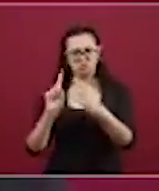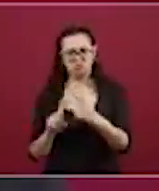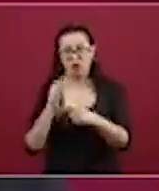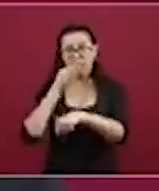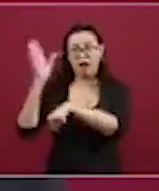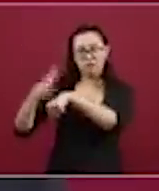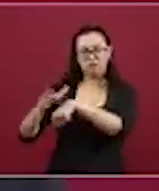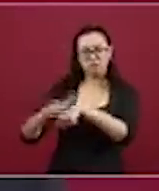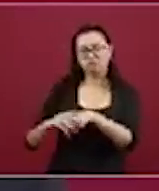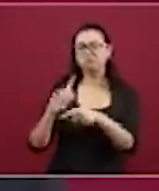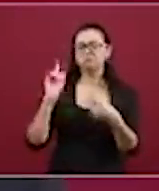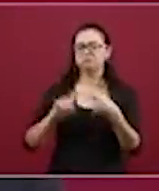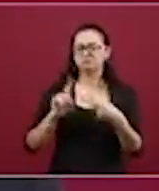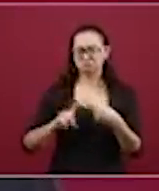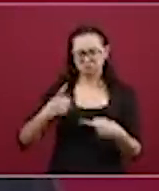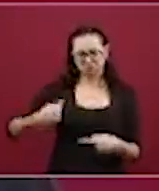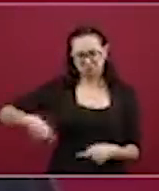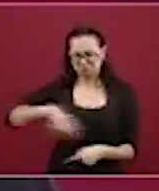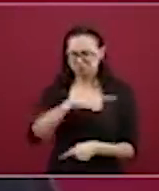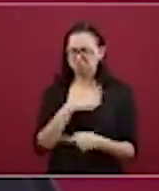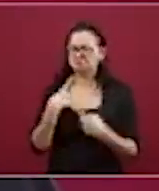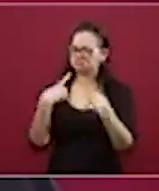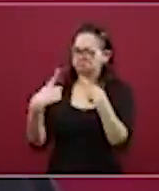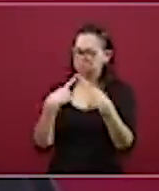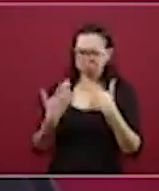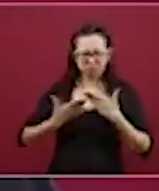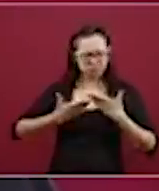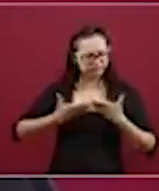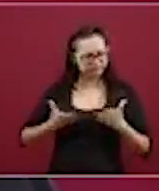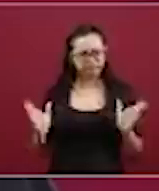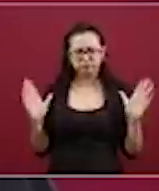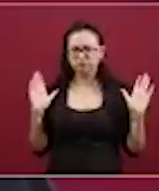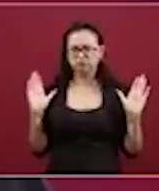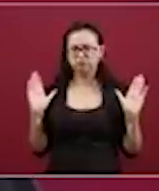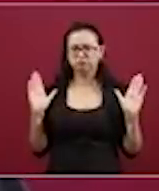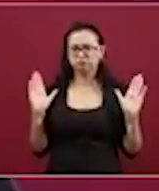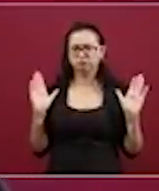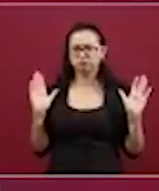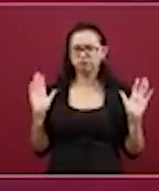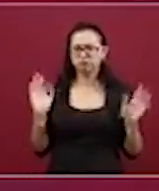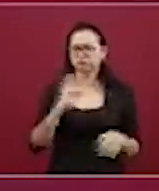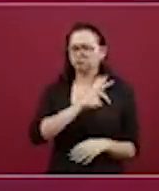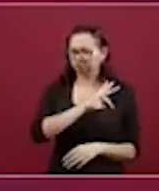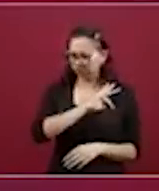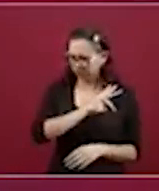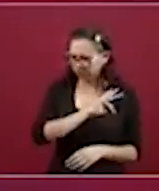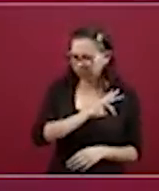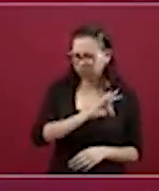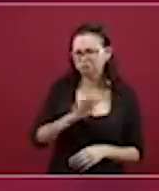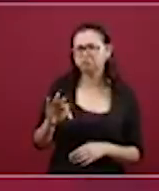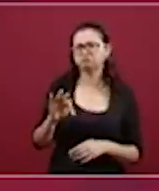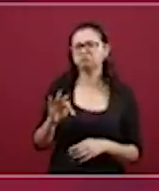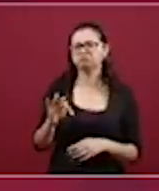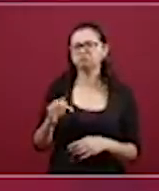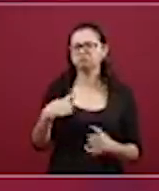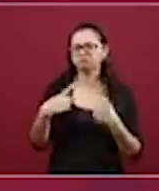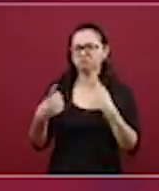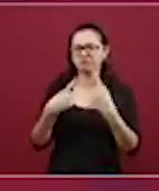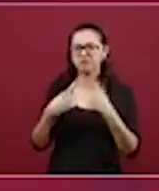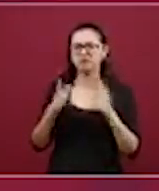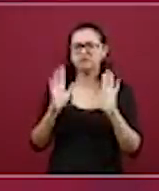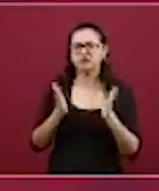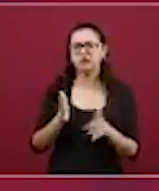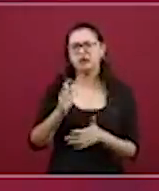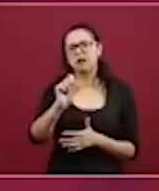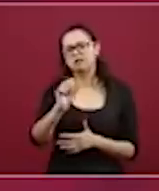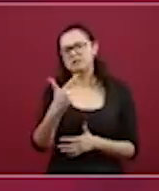diálogo, que tiene instrucciones para dialogar con ellos la